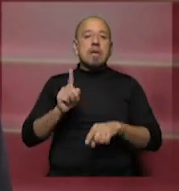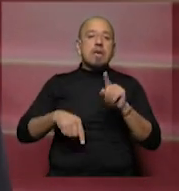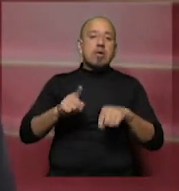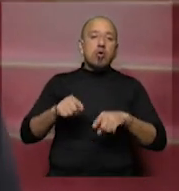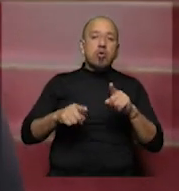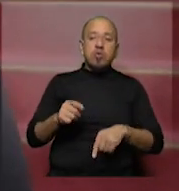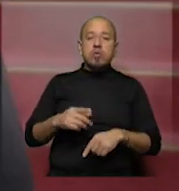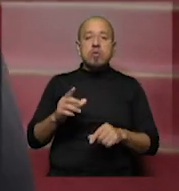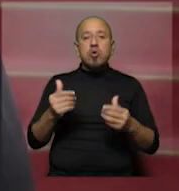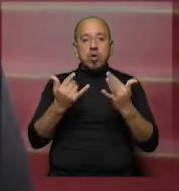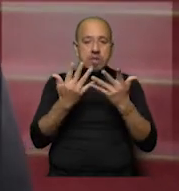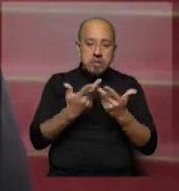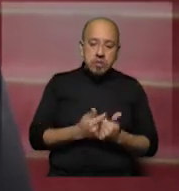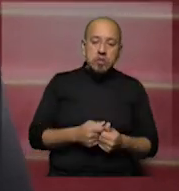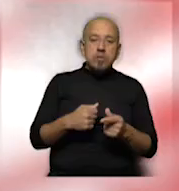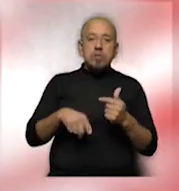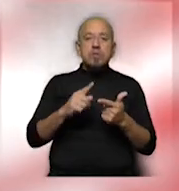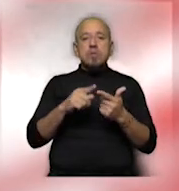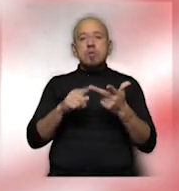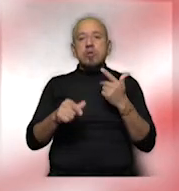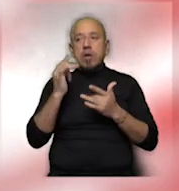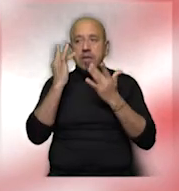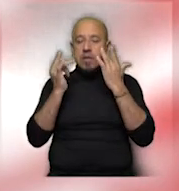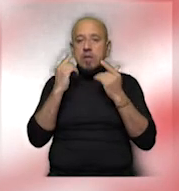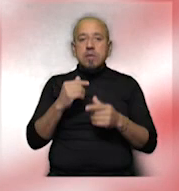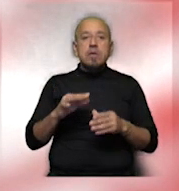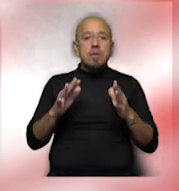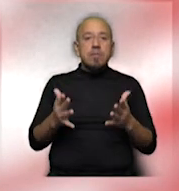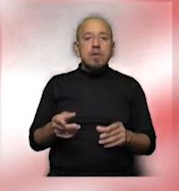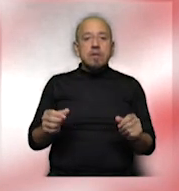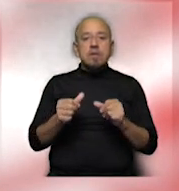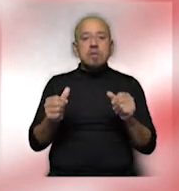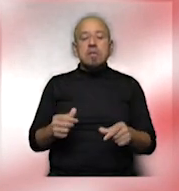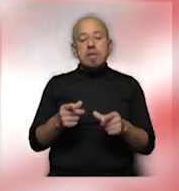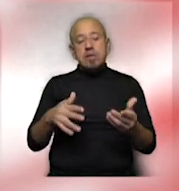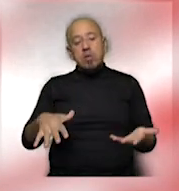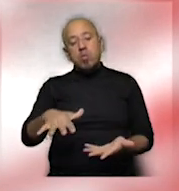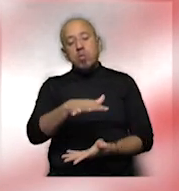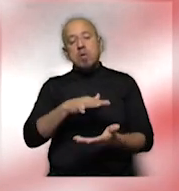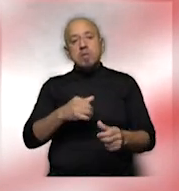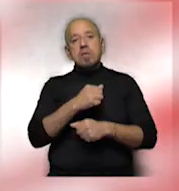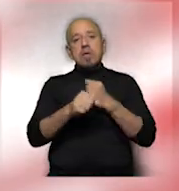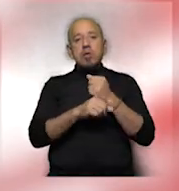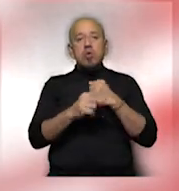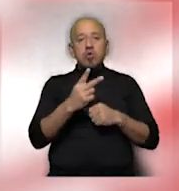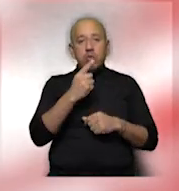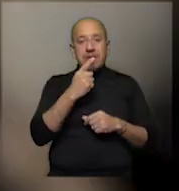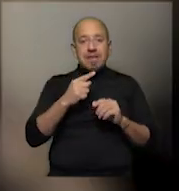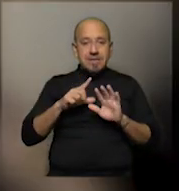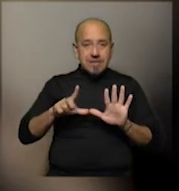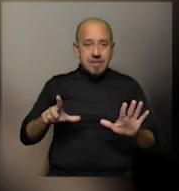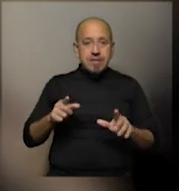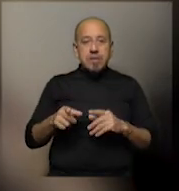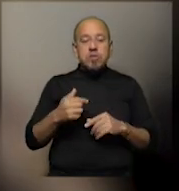de la producción, también de los artistas, ¿no? Para ir construyendo este espacio que desde el año 2017